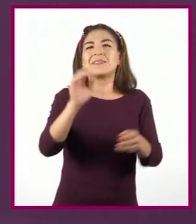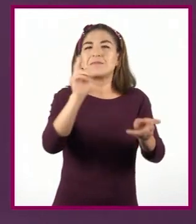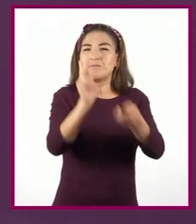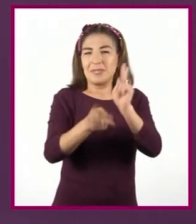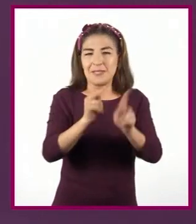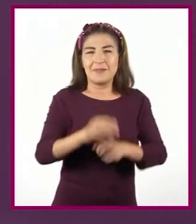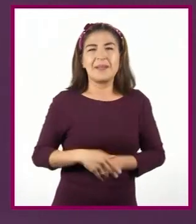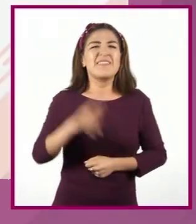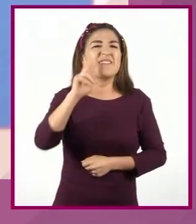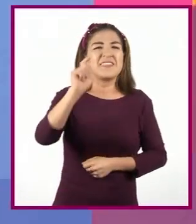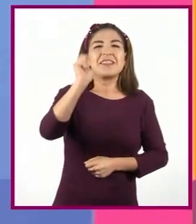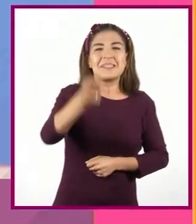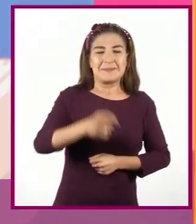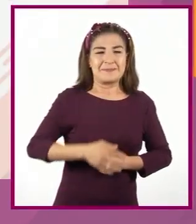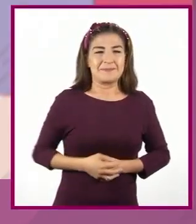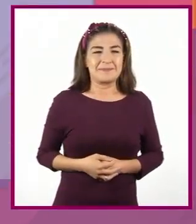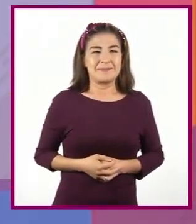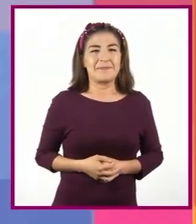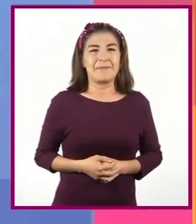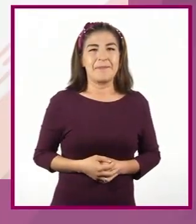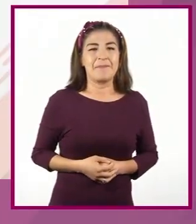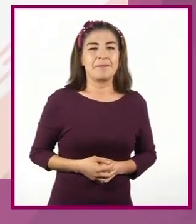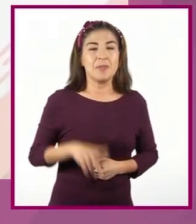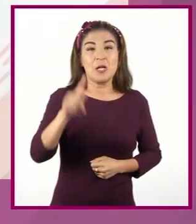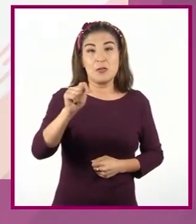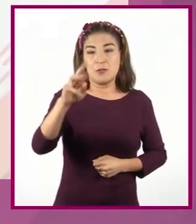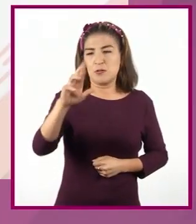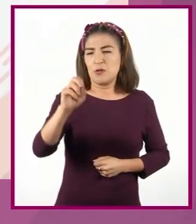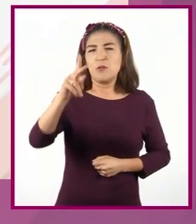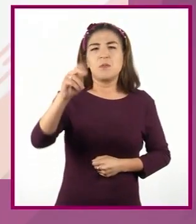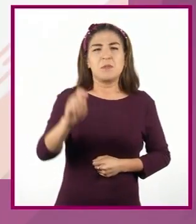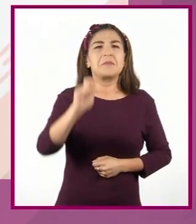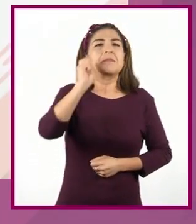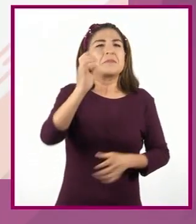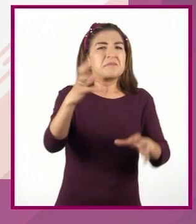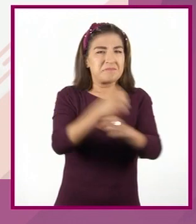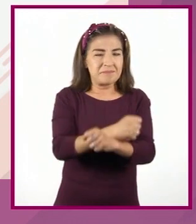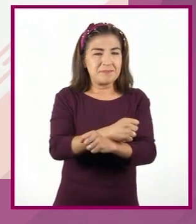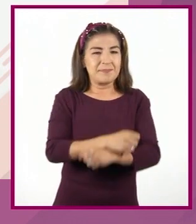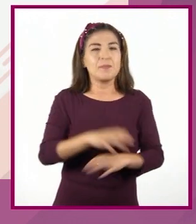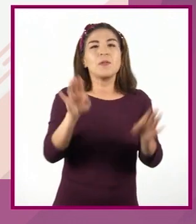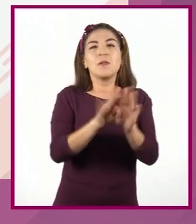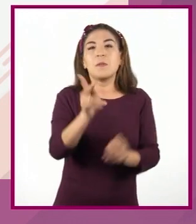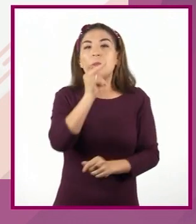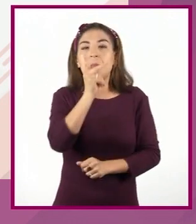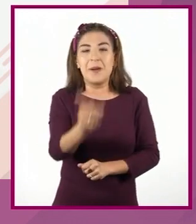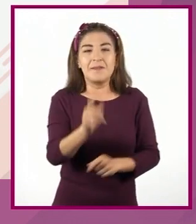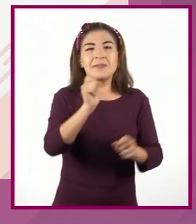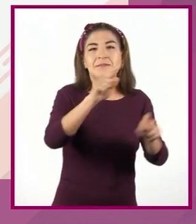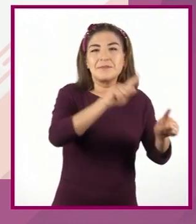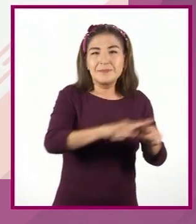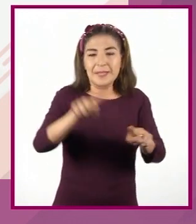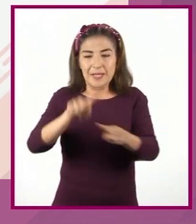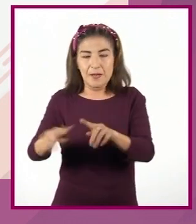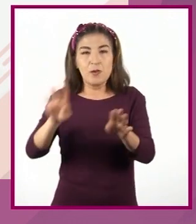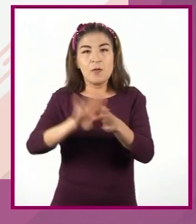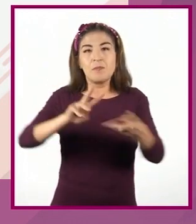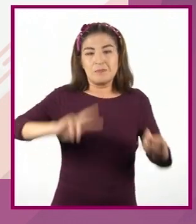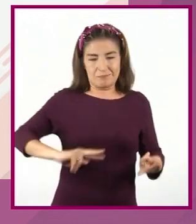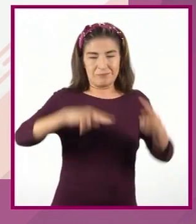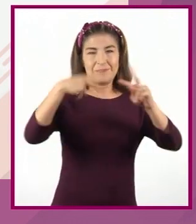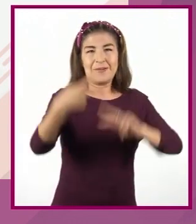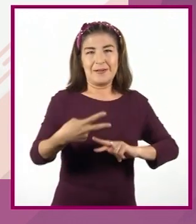tropo. Un tropo es empleo de una palabra en sentido distinto del que propiamente le